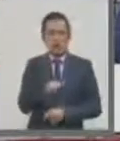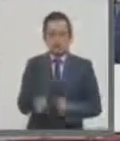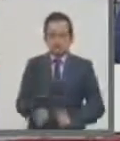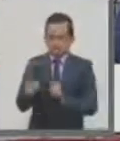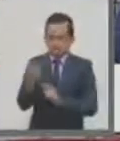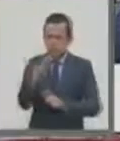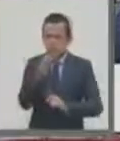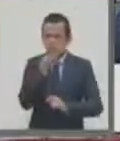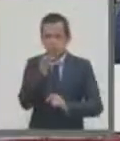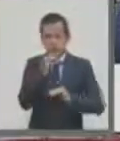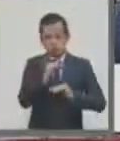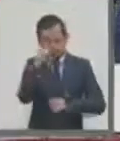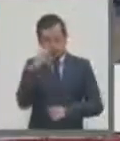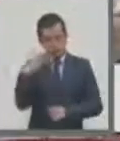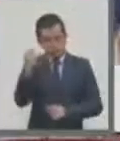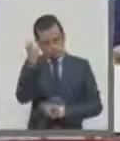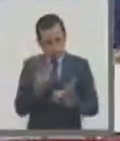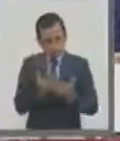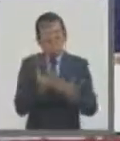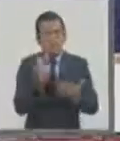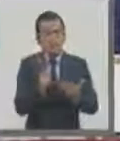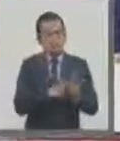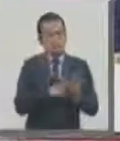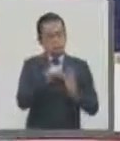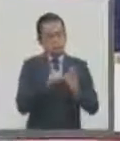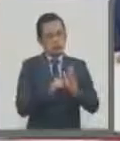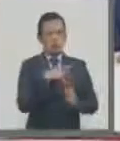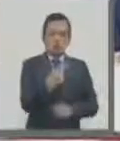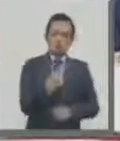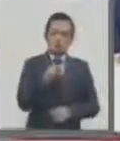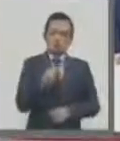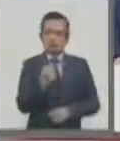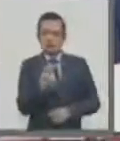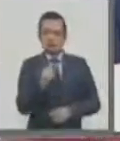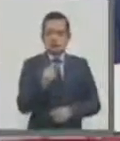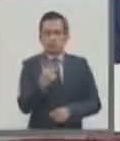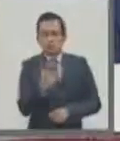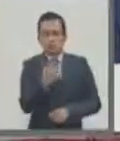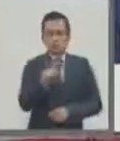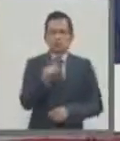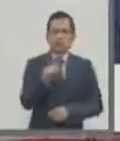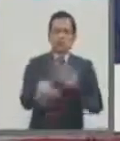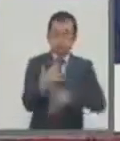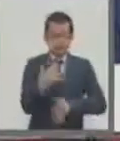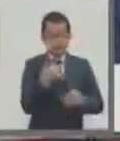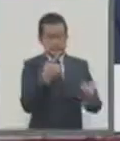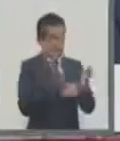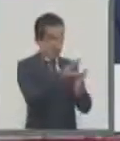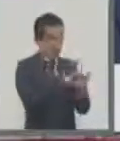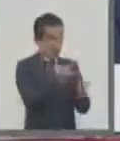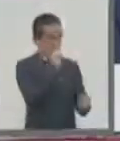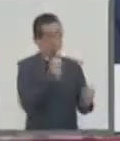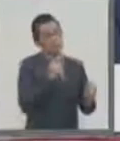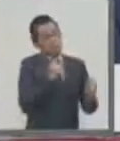proyecto de decreto que reforma los artículos 2, 27, 28 y 115 de la Constitución Política de los Estados Unidos